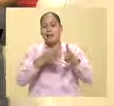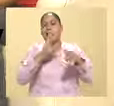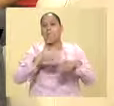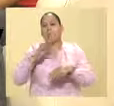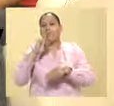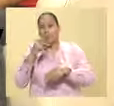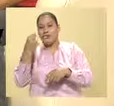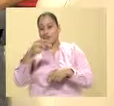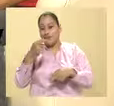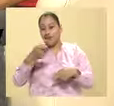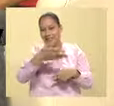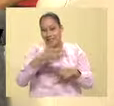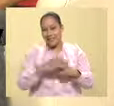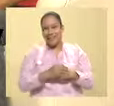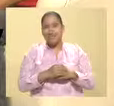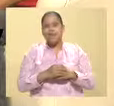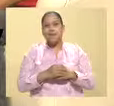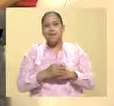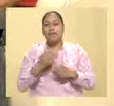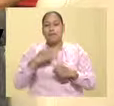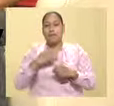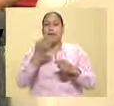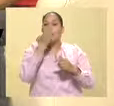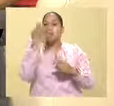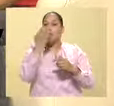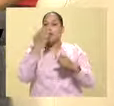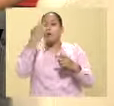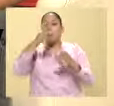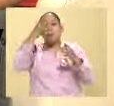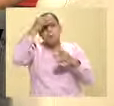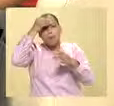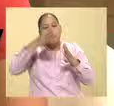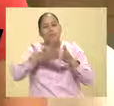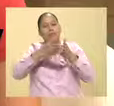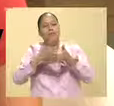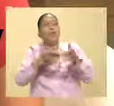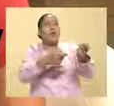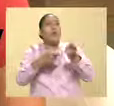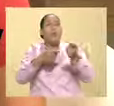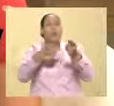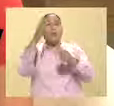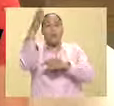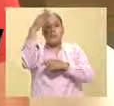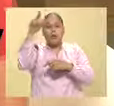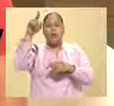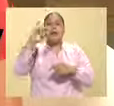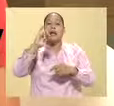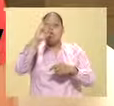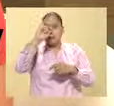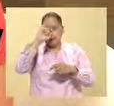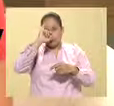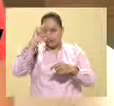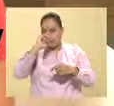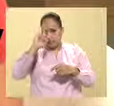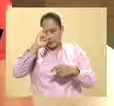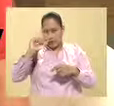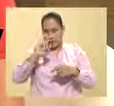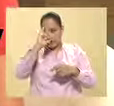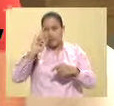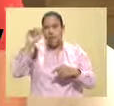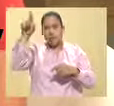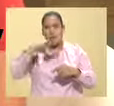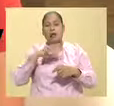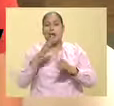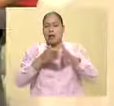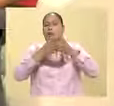segundo mejor voy a abrir una escuela de vela estoy viendo lo más seguro es en esta paz y gualeguay está ahí está el velero